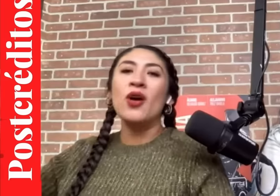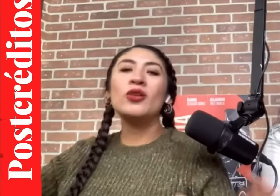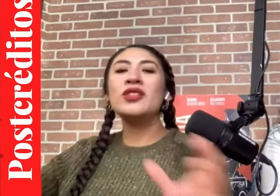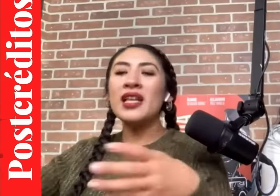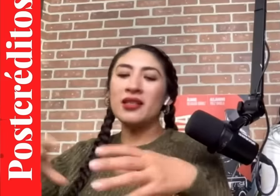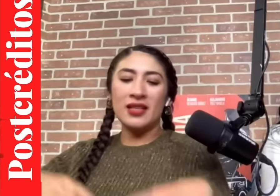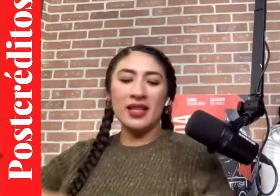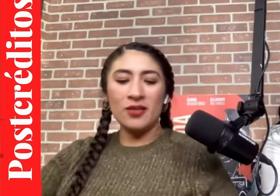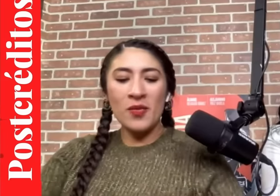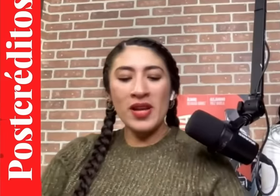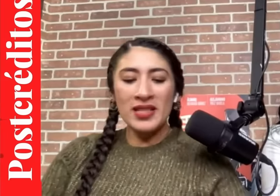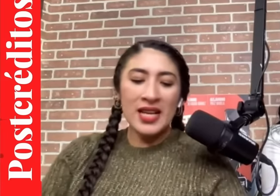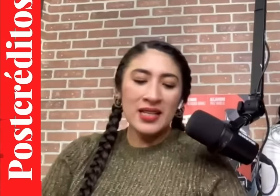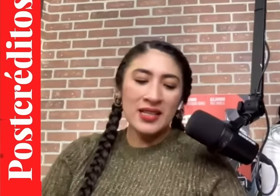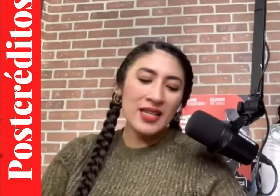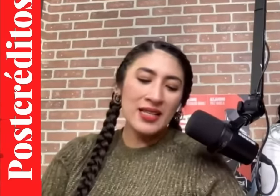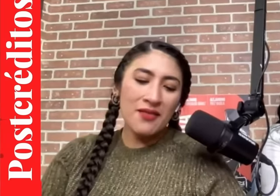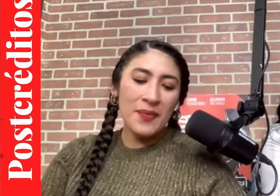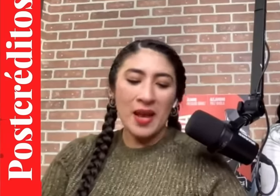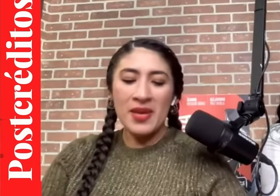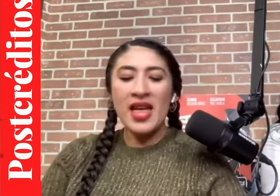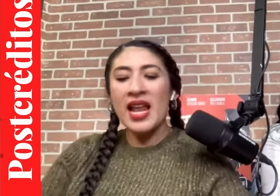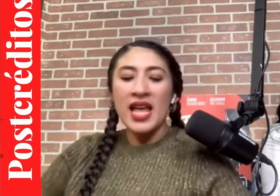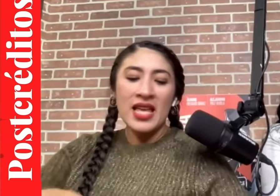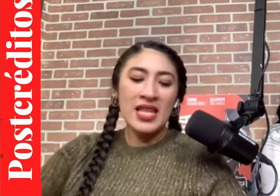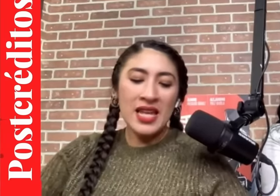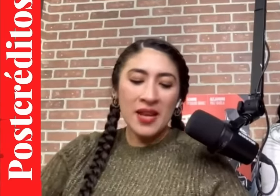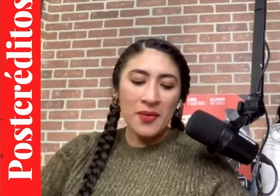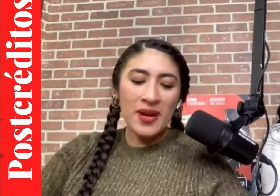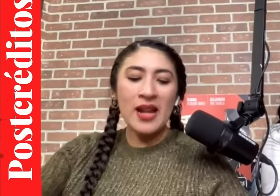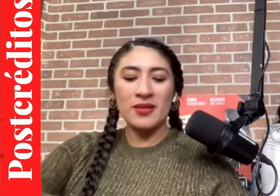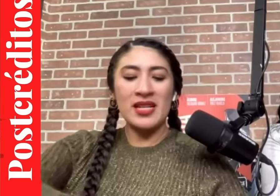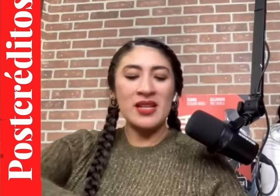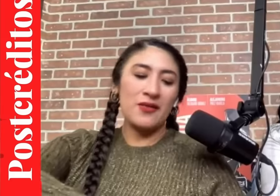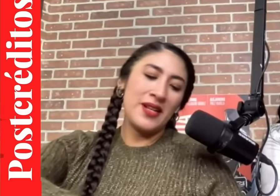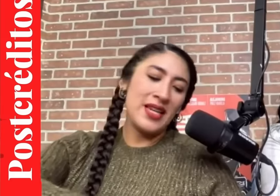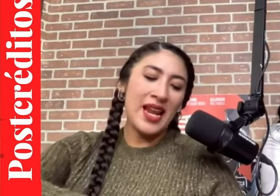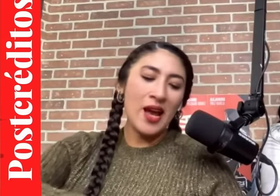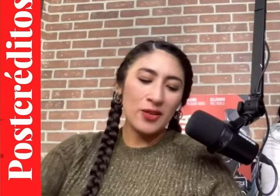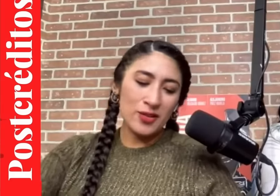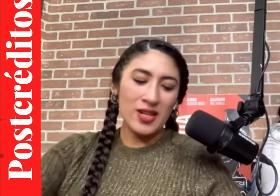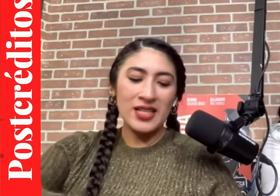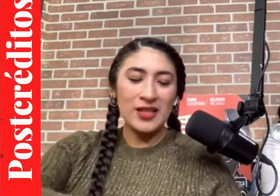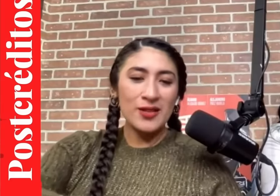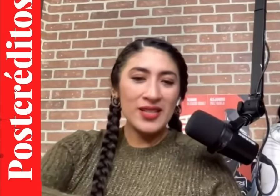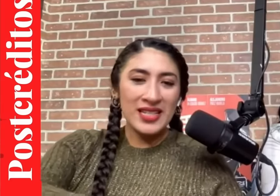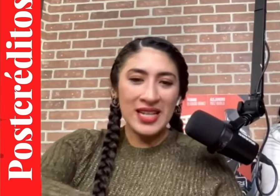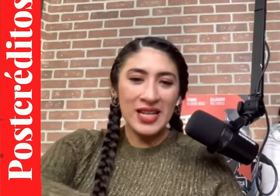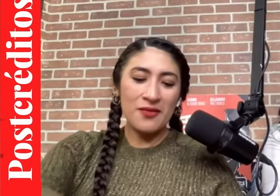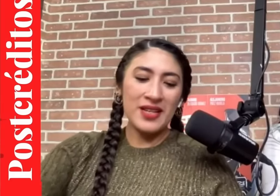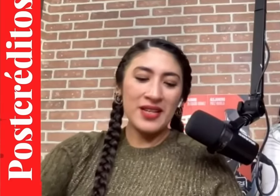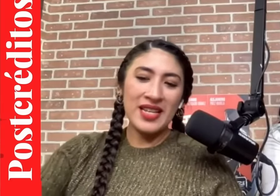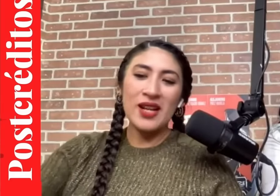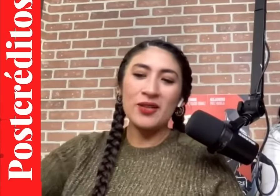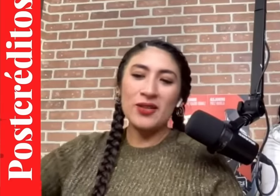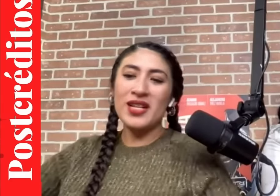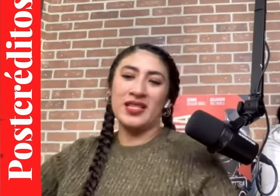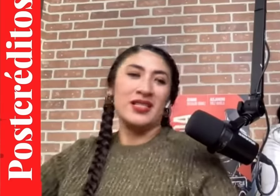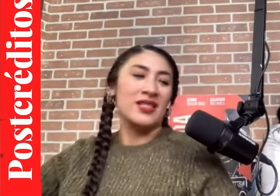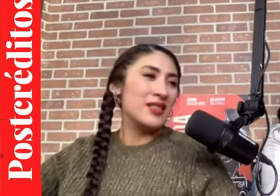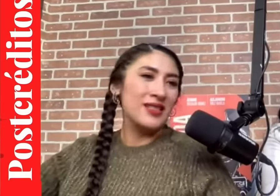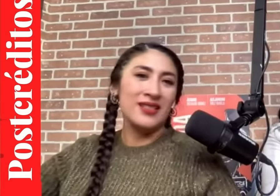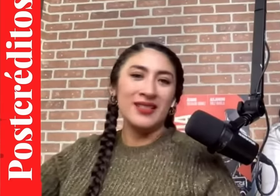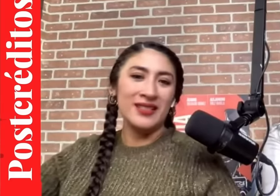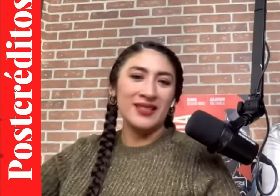mafia o sea es como esas esa estafa piramidal quien tiene búlgaros tiene que ofrecerle a otros tres y esos tres tienen que ofrecerle a